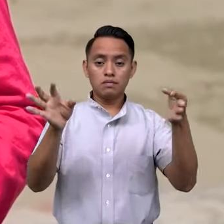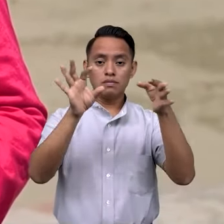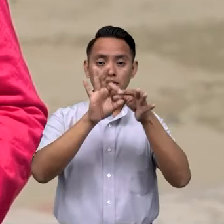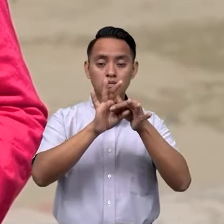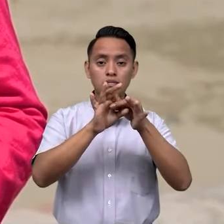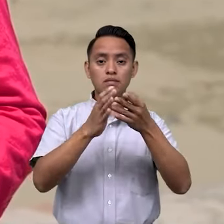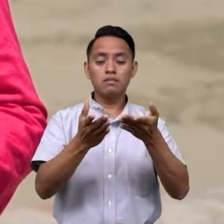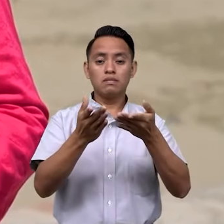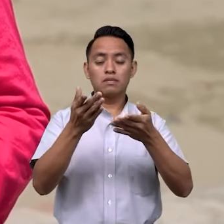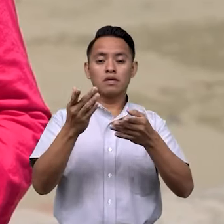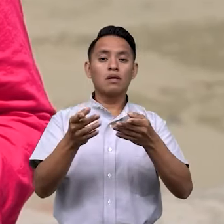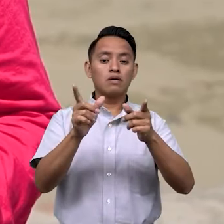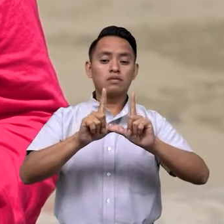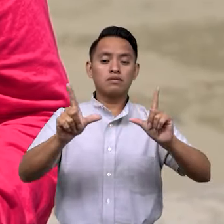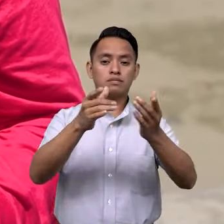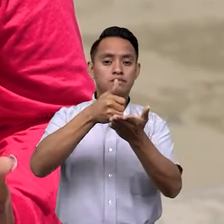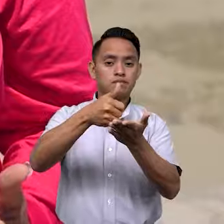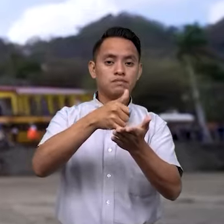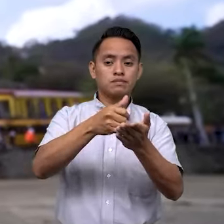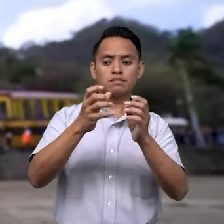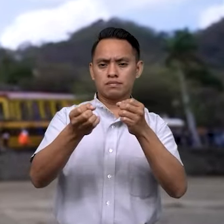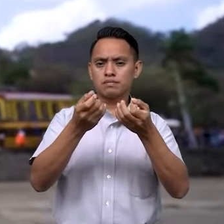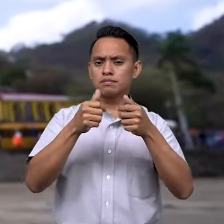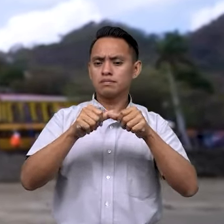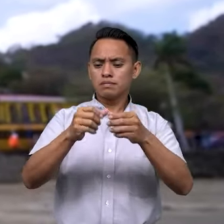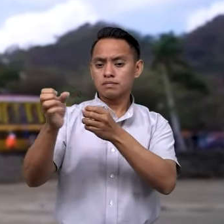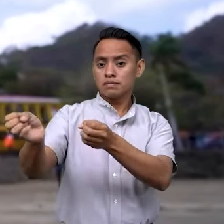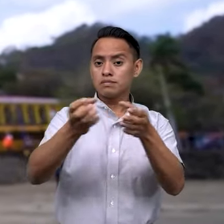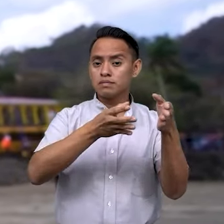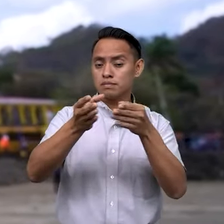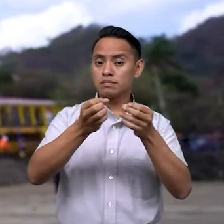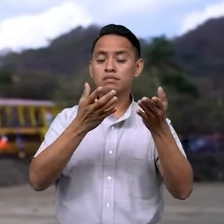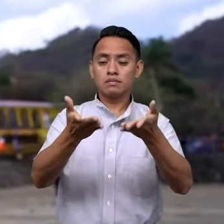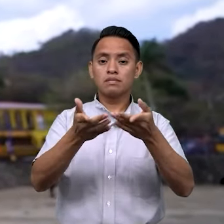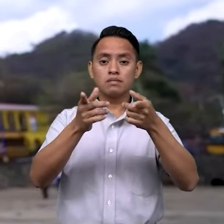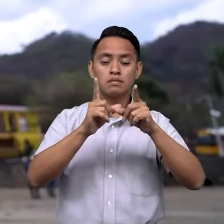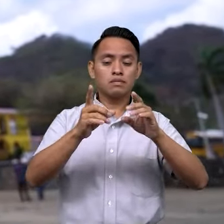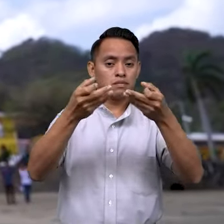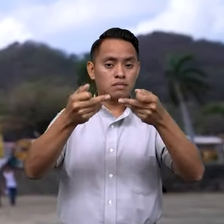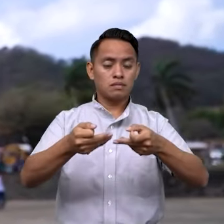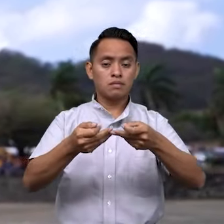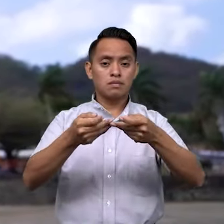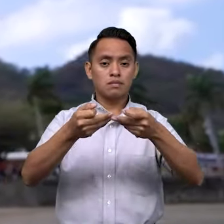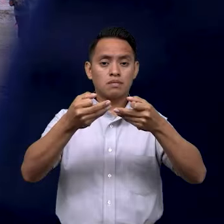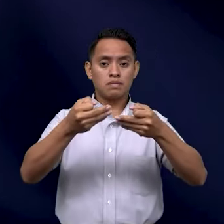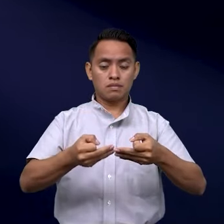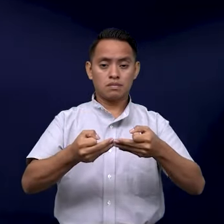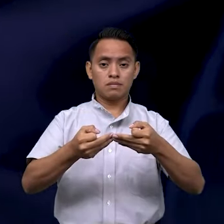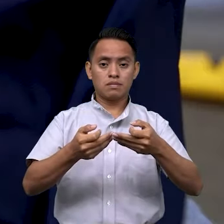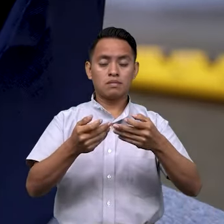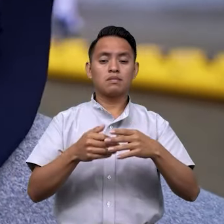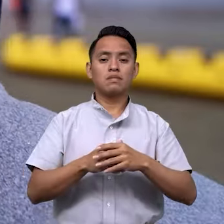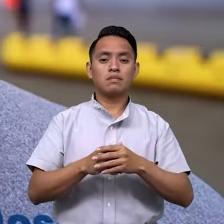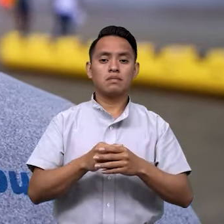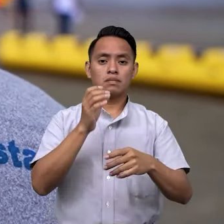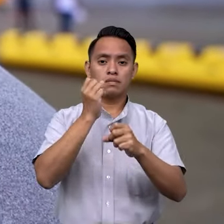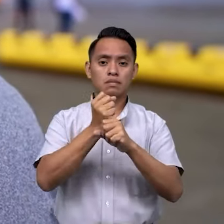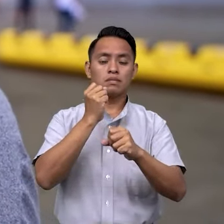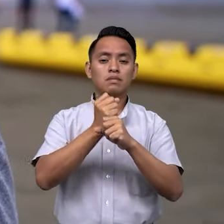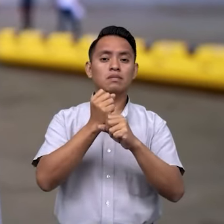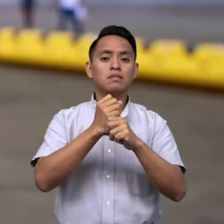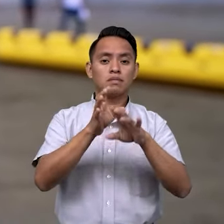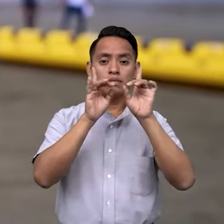nosotros llamamos de riesgo, poderlo venir evacuando y poder venir mejorando la calidad de cada uno de nuestros habitantes. El trabajo de